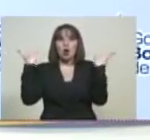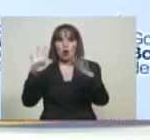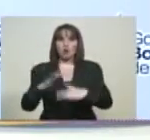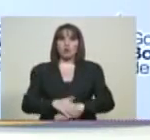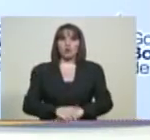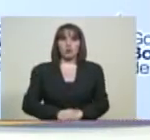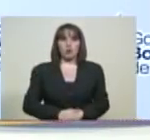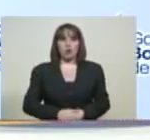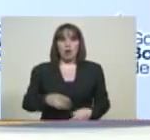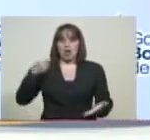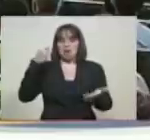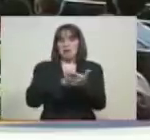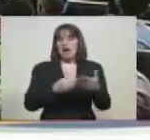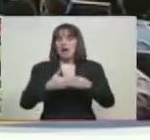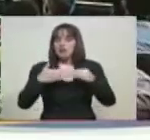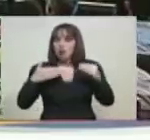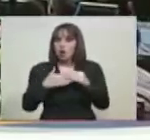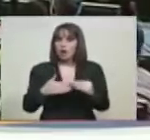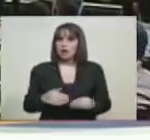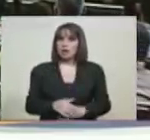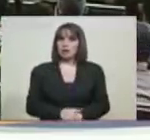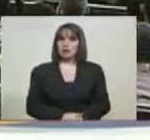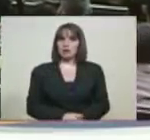pones de 100 dólares